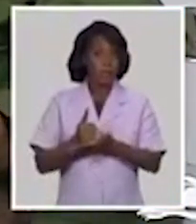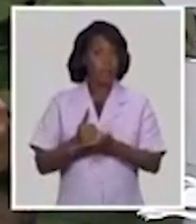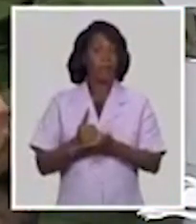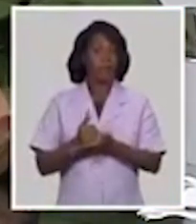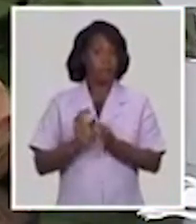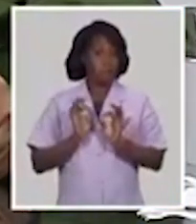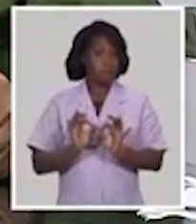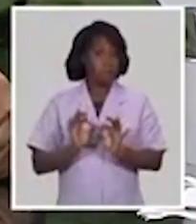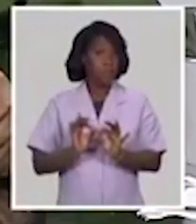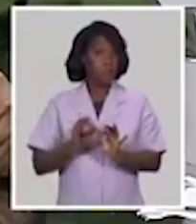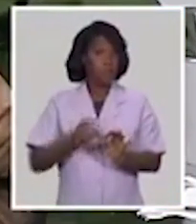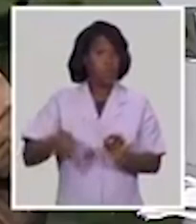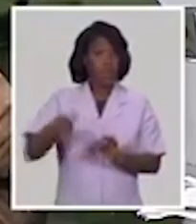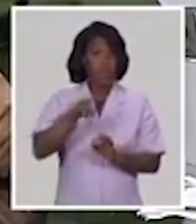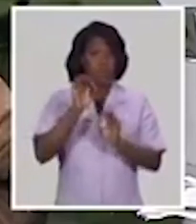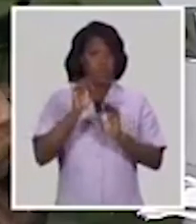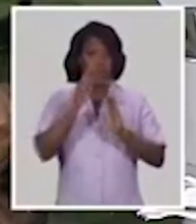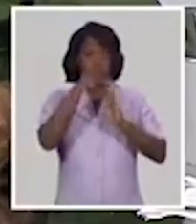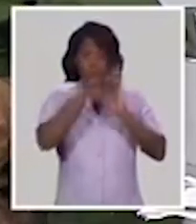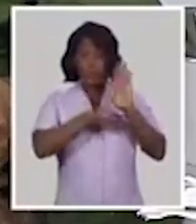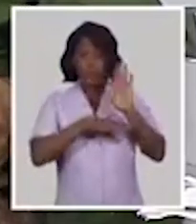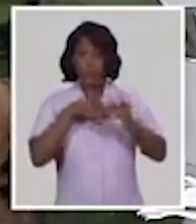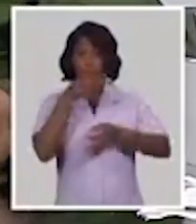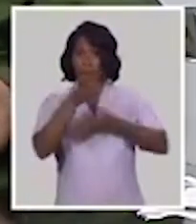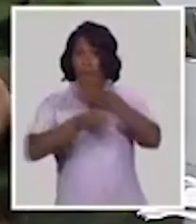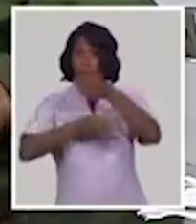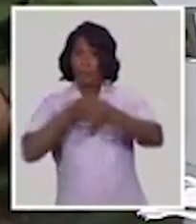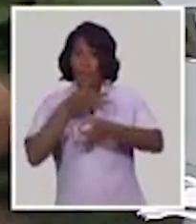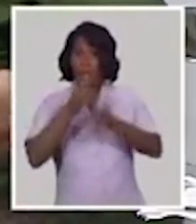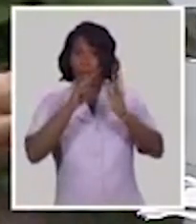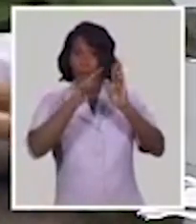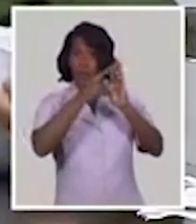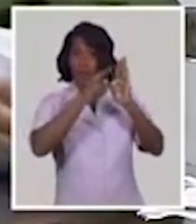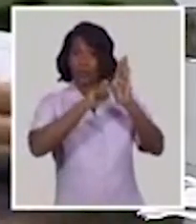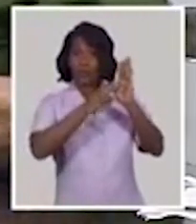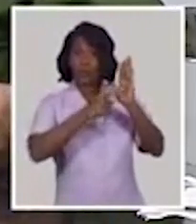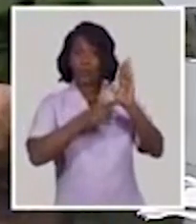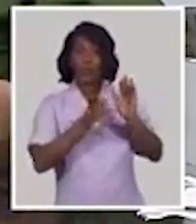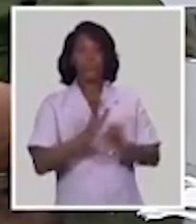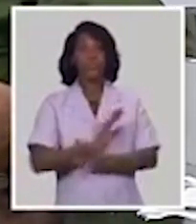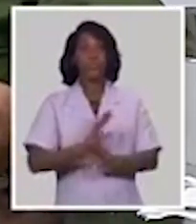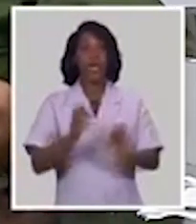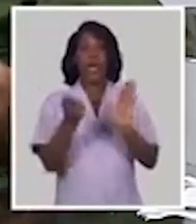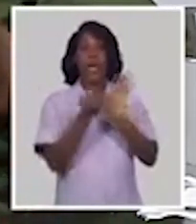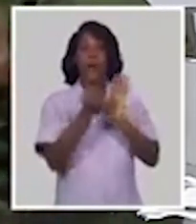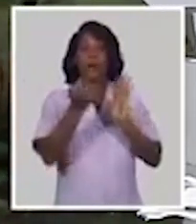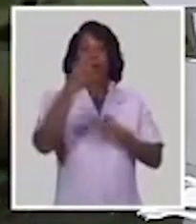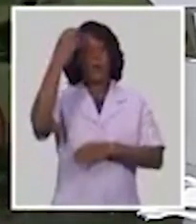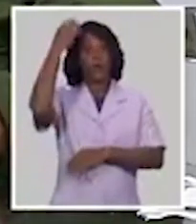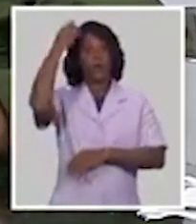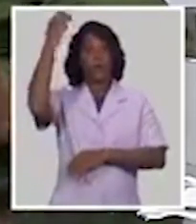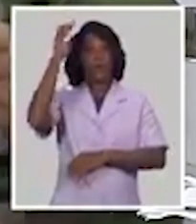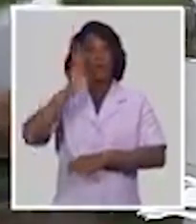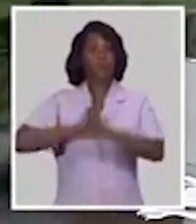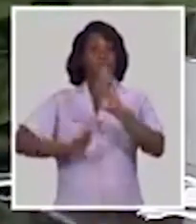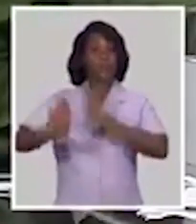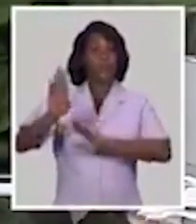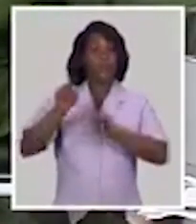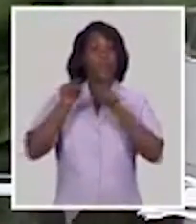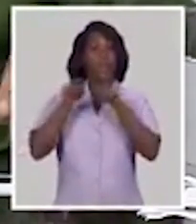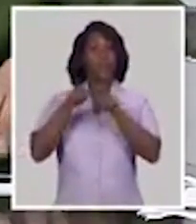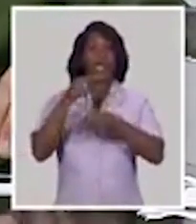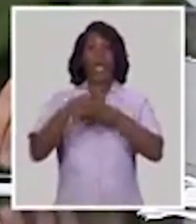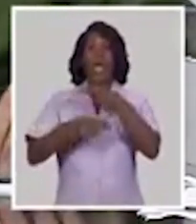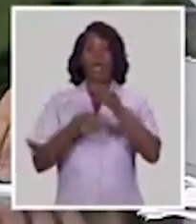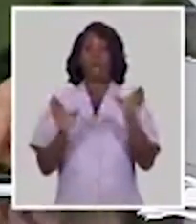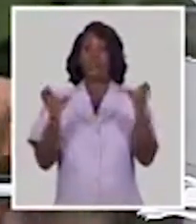Randy, estas son las medidas que fueron aprobadas por el Consejo de Defensa de la provincia, por supuesto con una evaluación en el